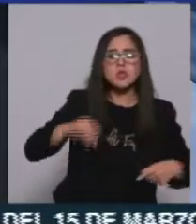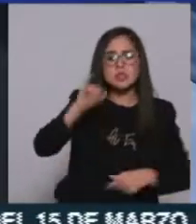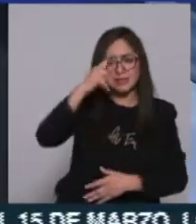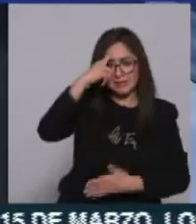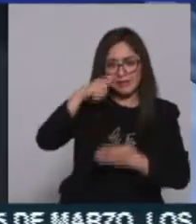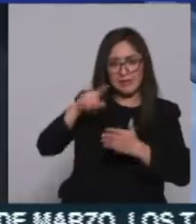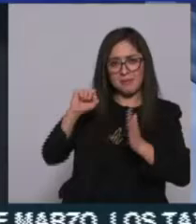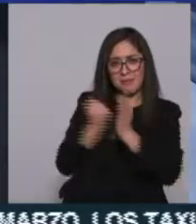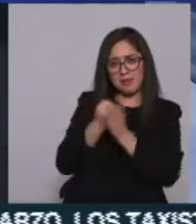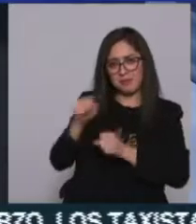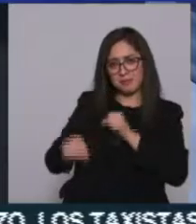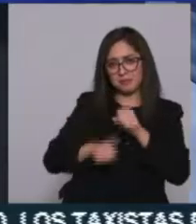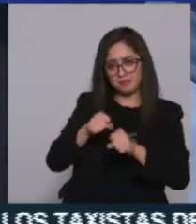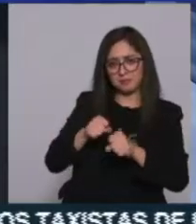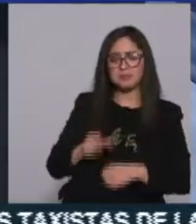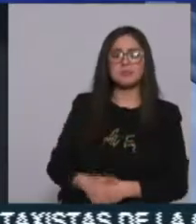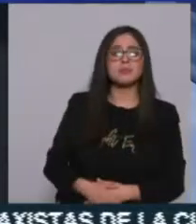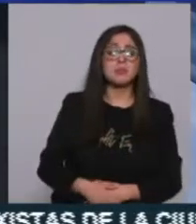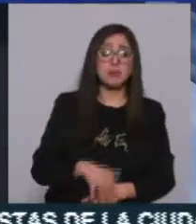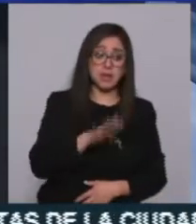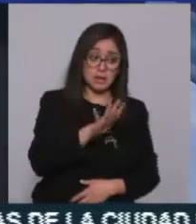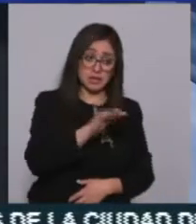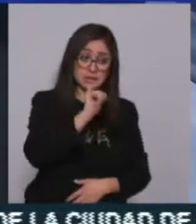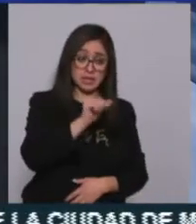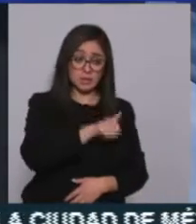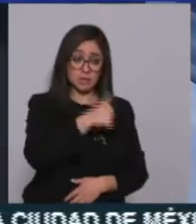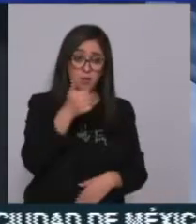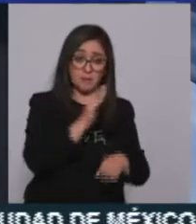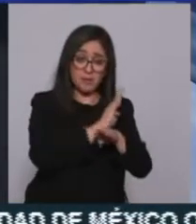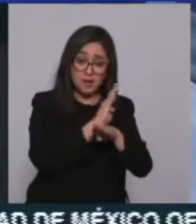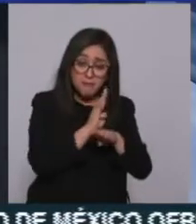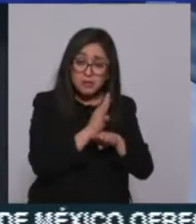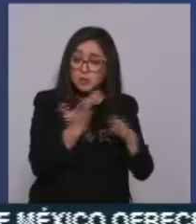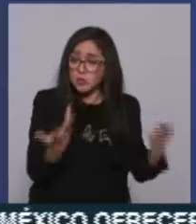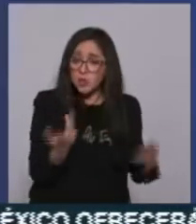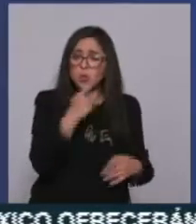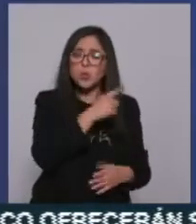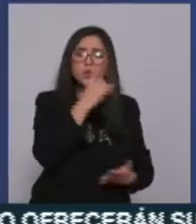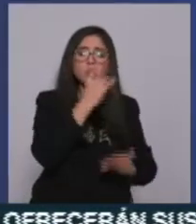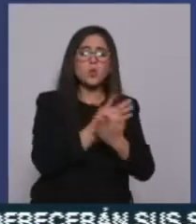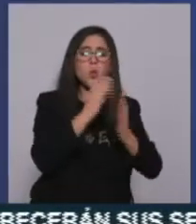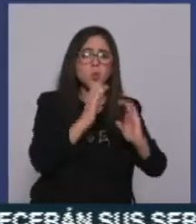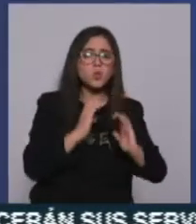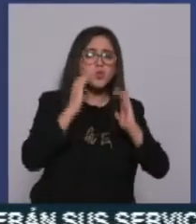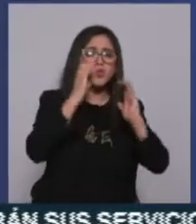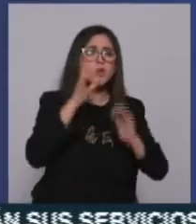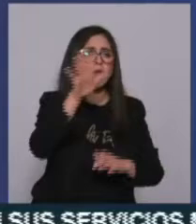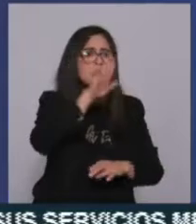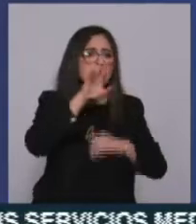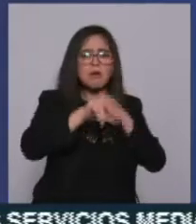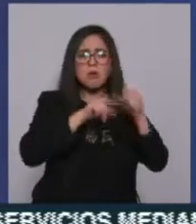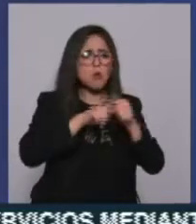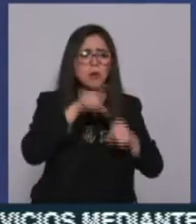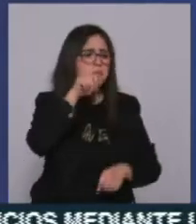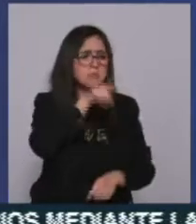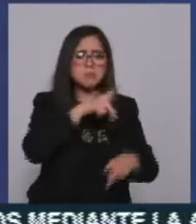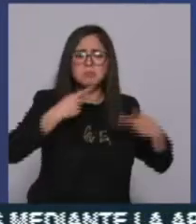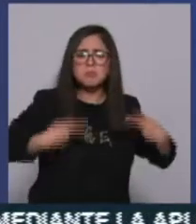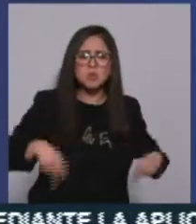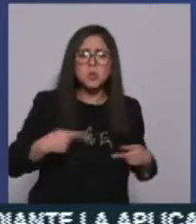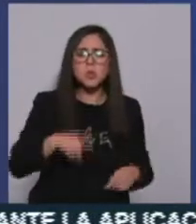de la calidad, todos los beneficios, porque lo decíamos, es un transporte verde, pero no solo es con el medio ambiente, sino para los propios usuarios, para aquellas personas que lo